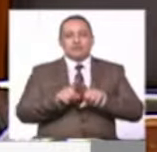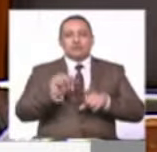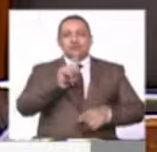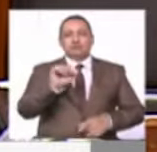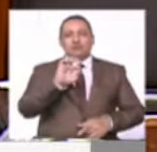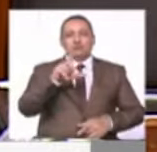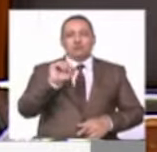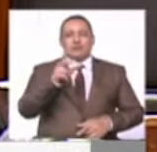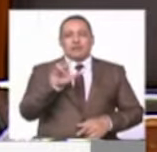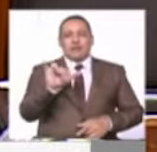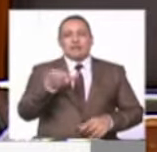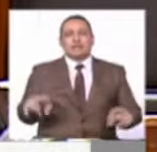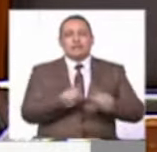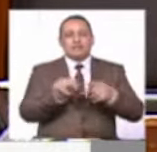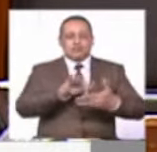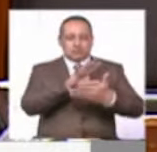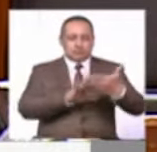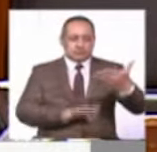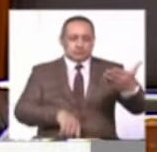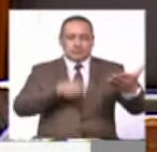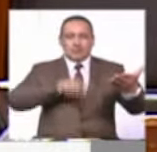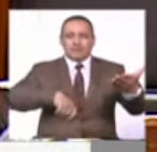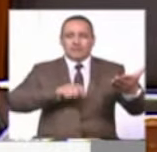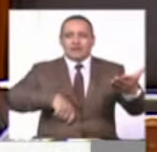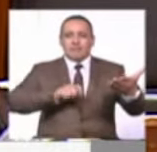que suscribe el informe